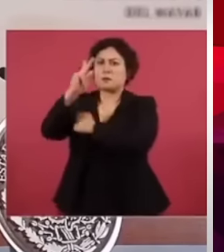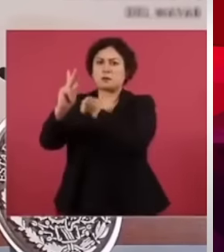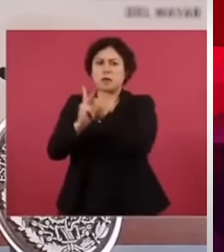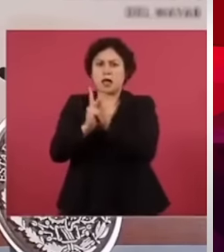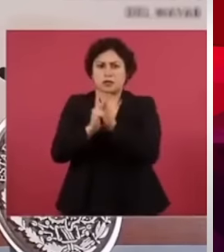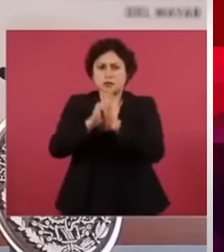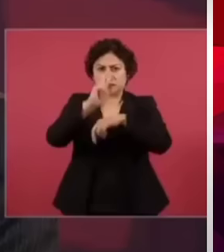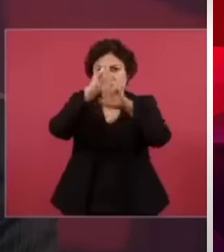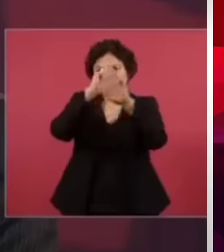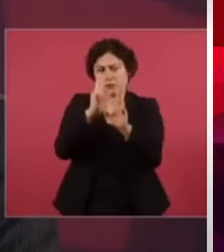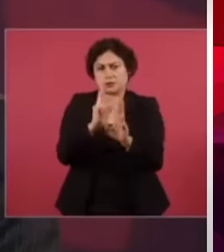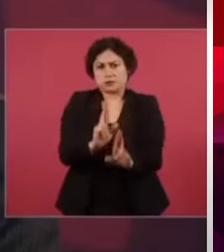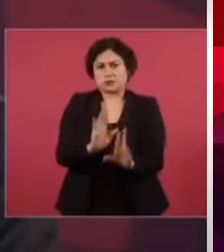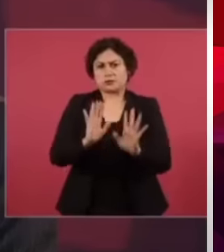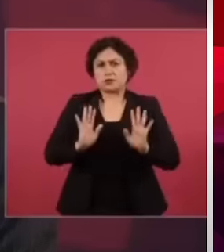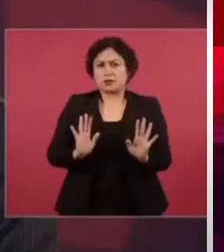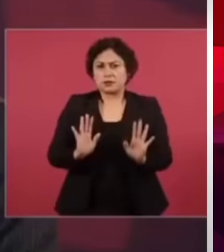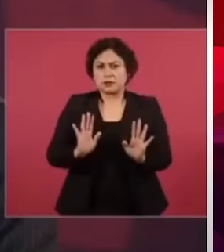el artículo